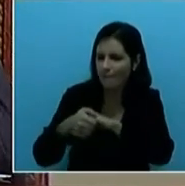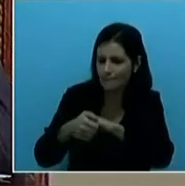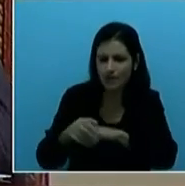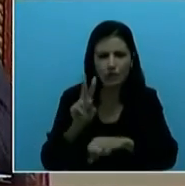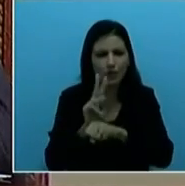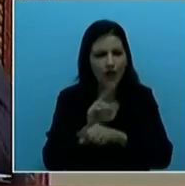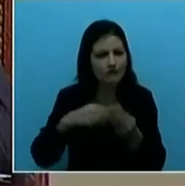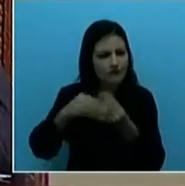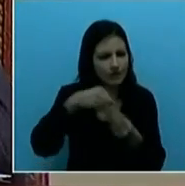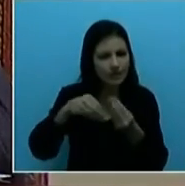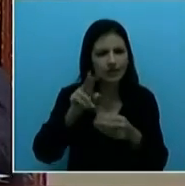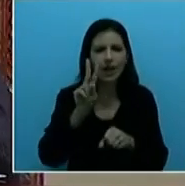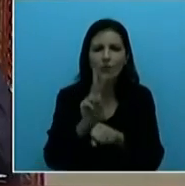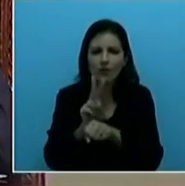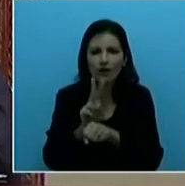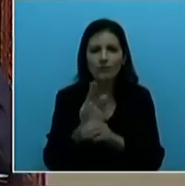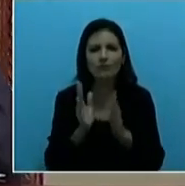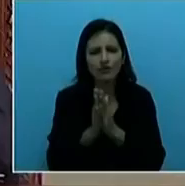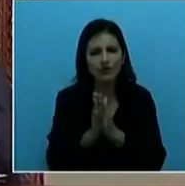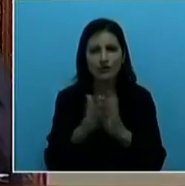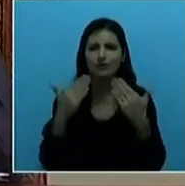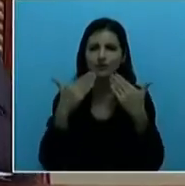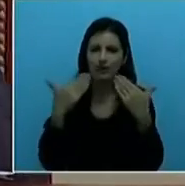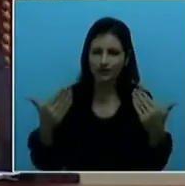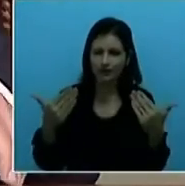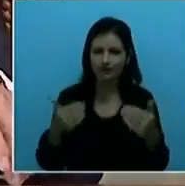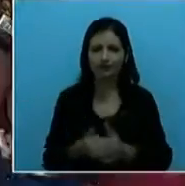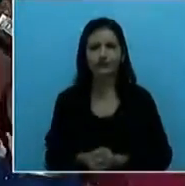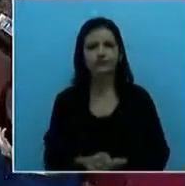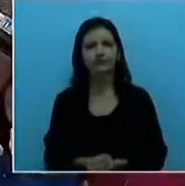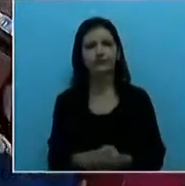a nuestra familia cuidémonos muchísimas gracias